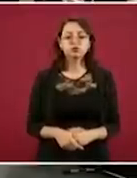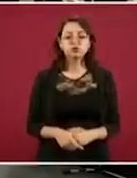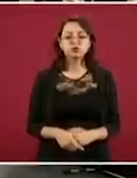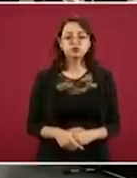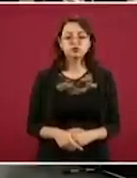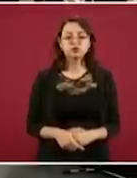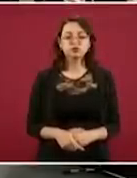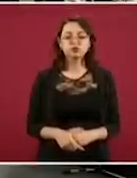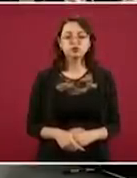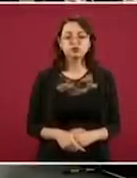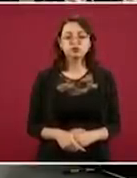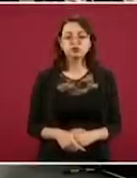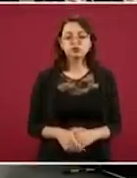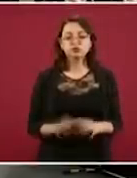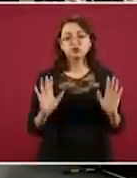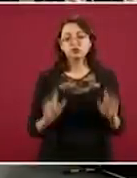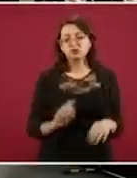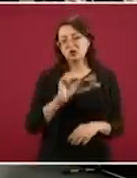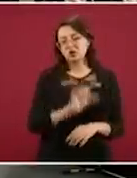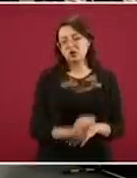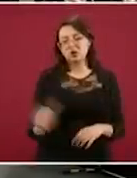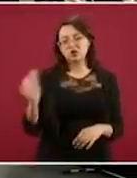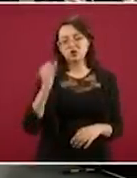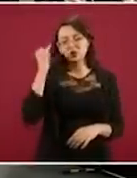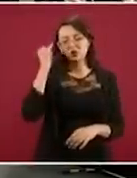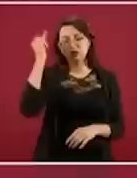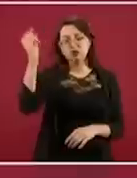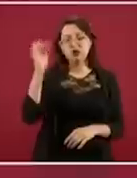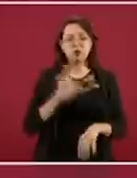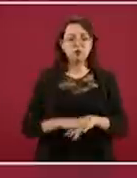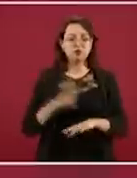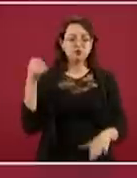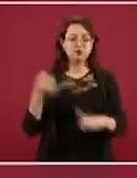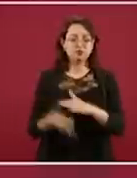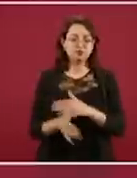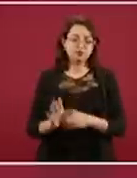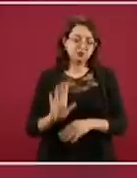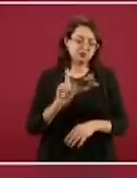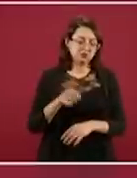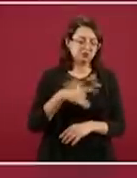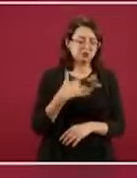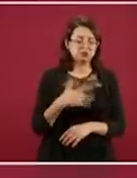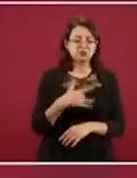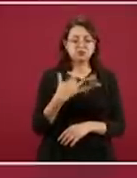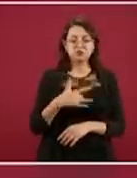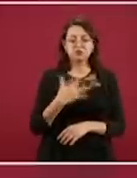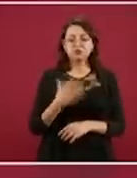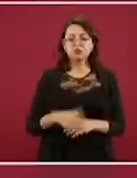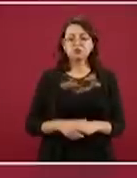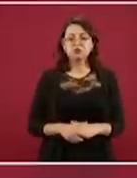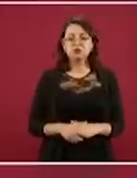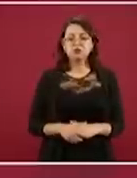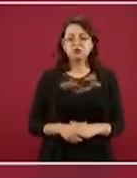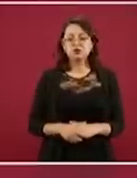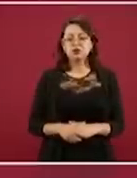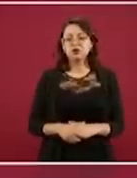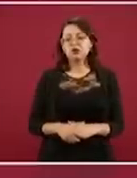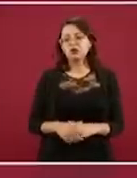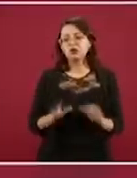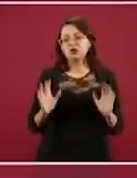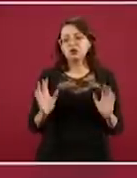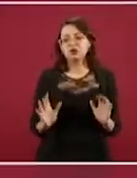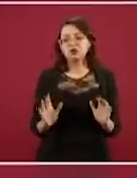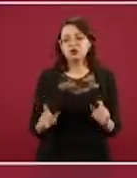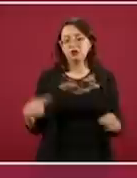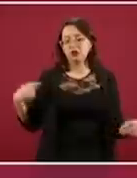Ya esa es otra interpretación, ya es más sofisticada, como si lavaran dinero nada más